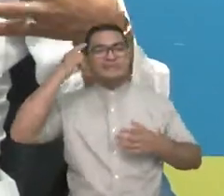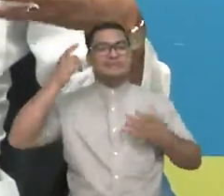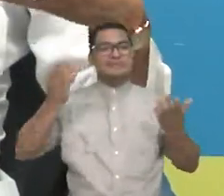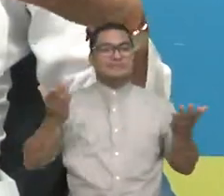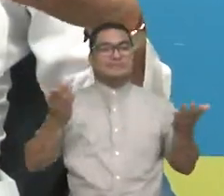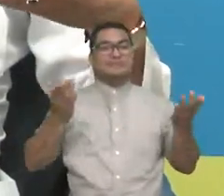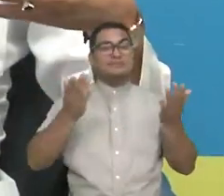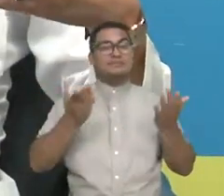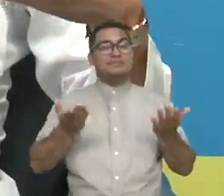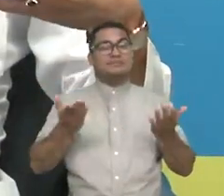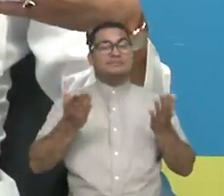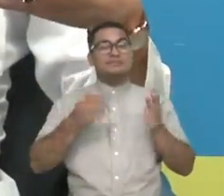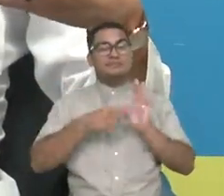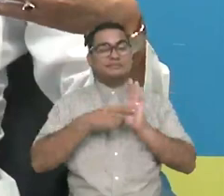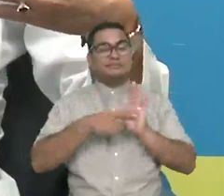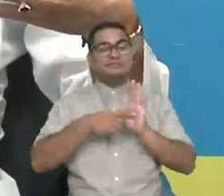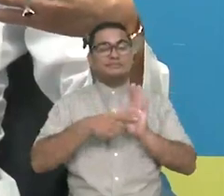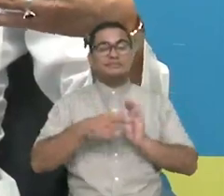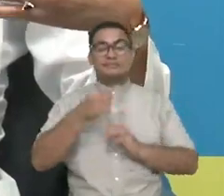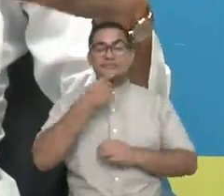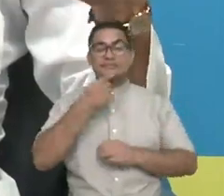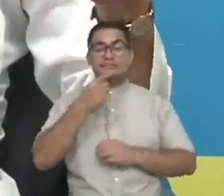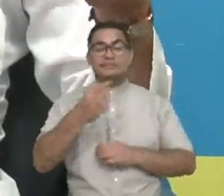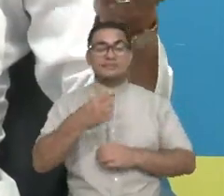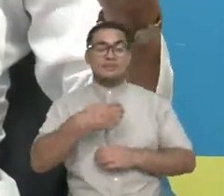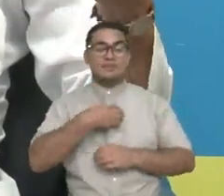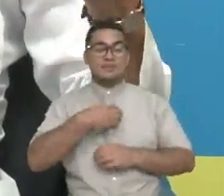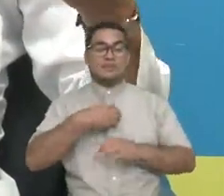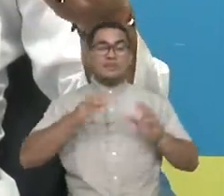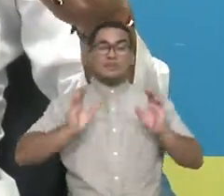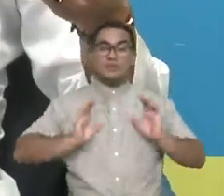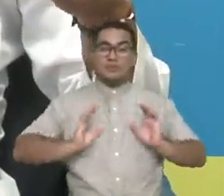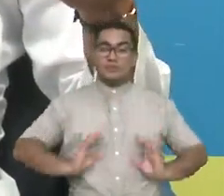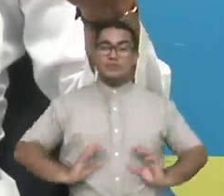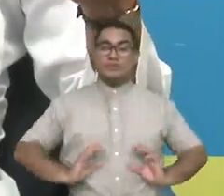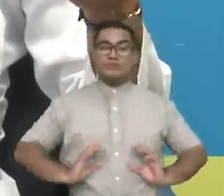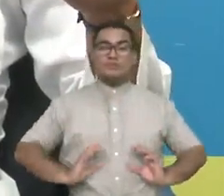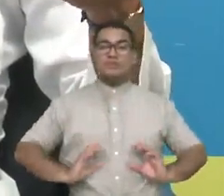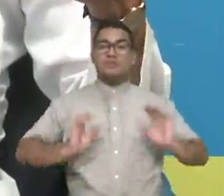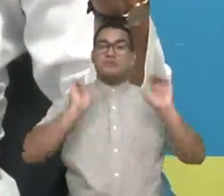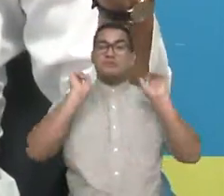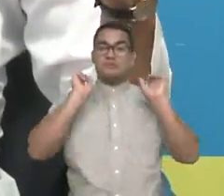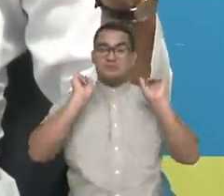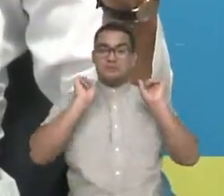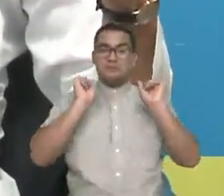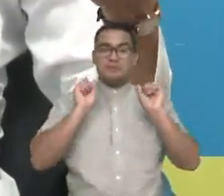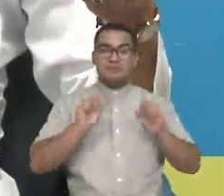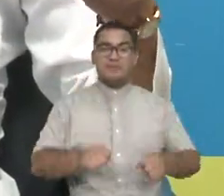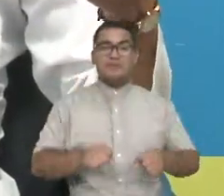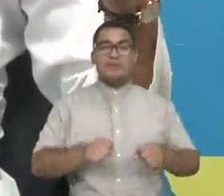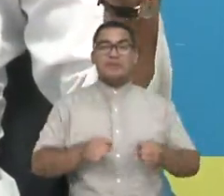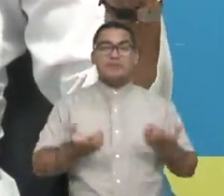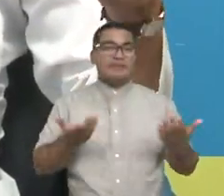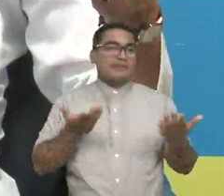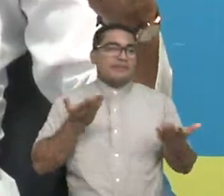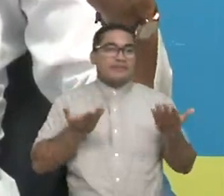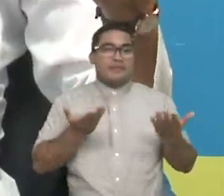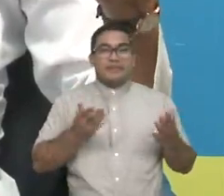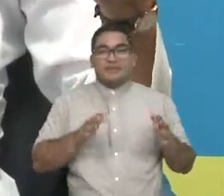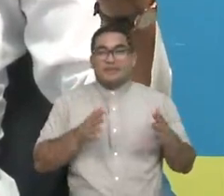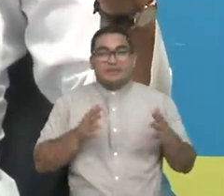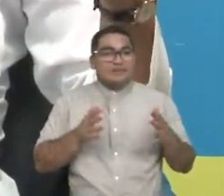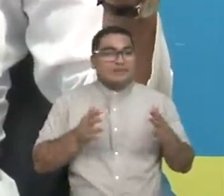Entonces, cuando decimos una respuesta fisiológica, ¿por qué? Porque nuestro organismo puede presentar nerviosismo,